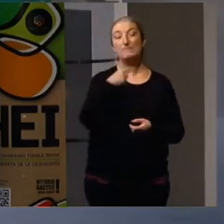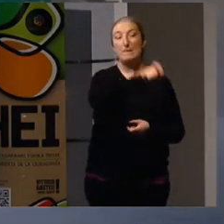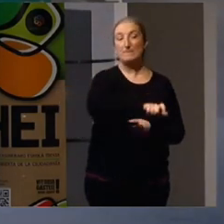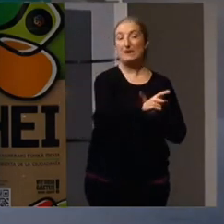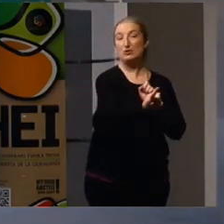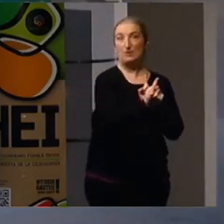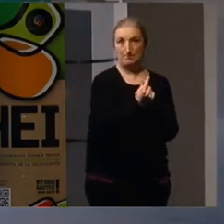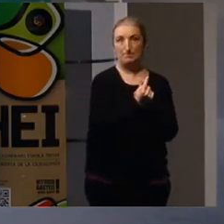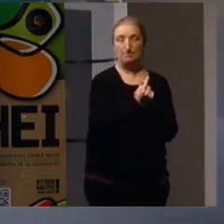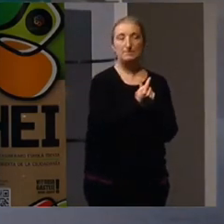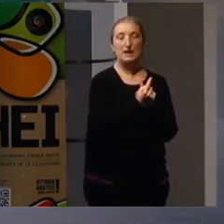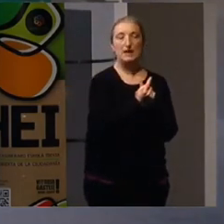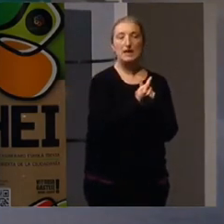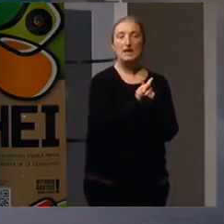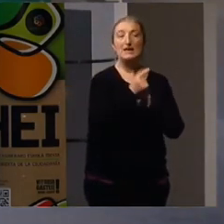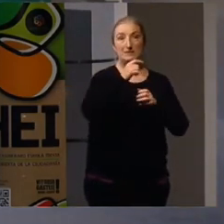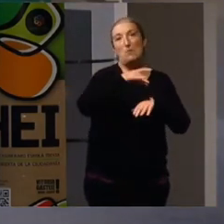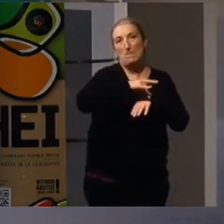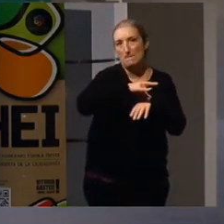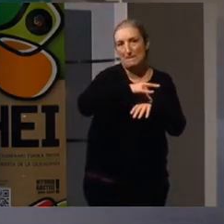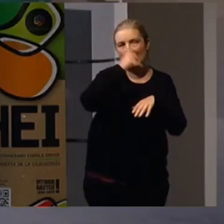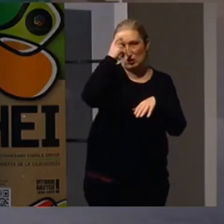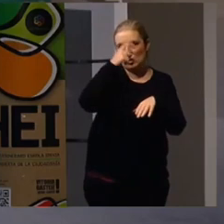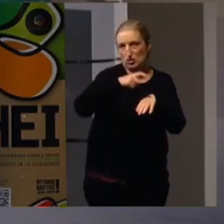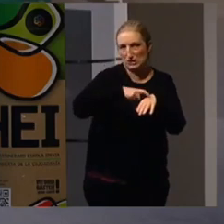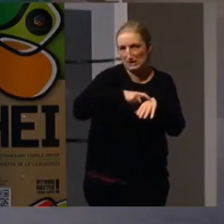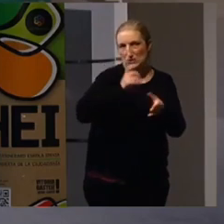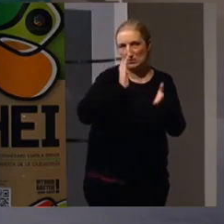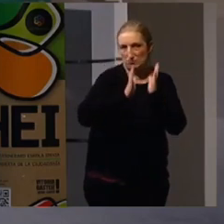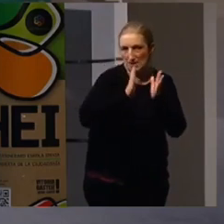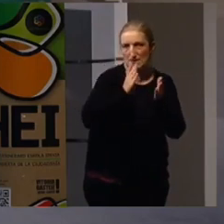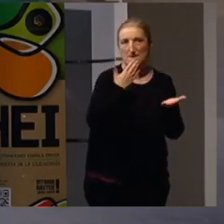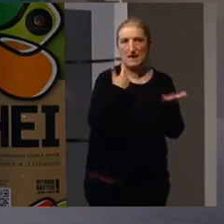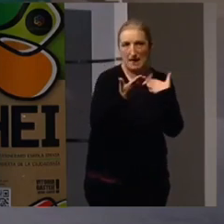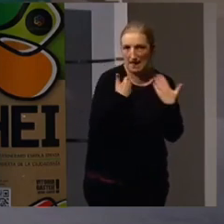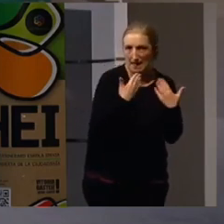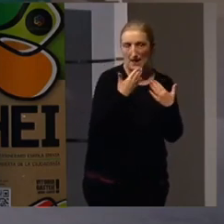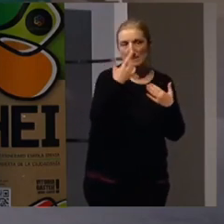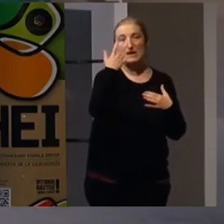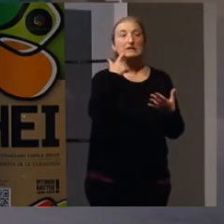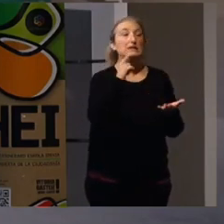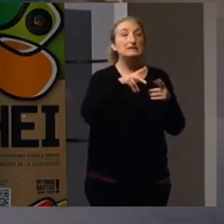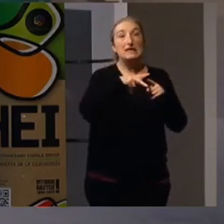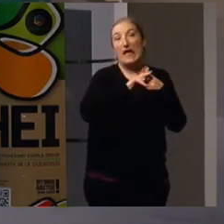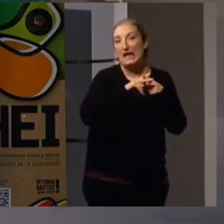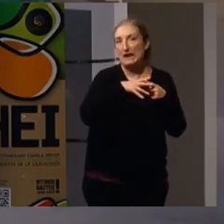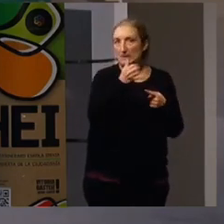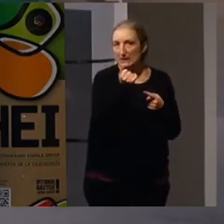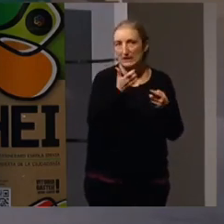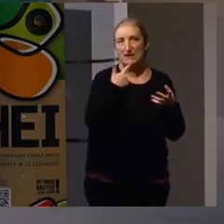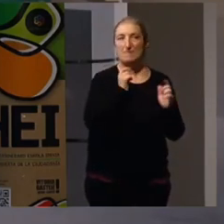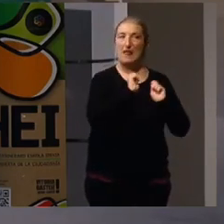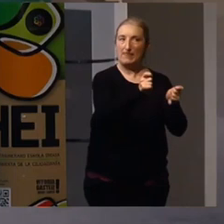un paciente tenemos que poder hacer esta parte de la clínica desde la psicopatología, poder atenderle y si tenemos herramientas psicoterapéuticas para